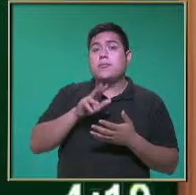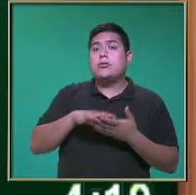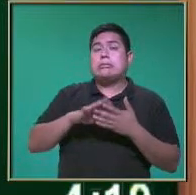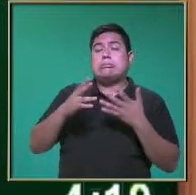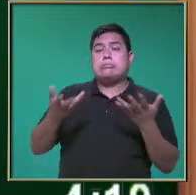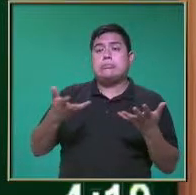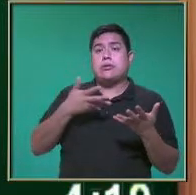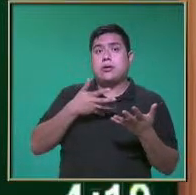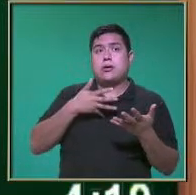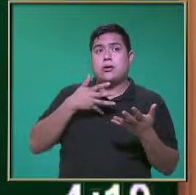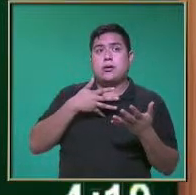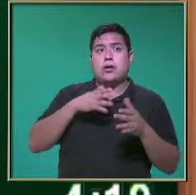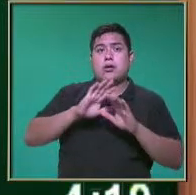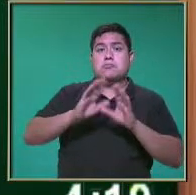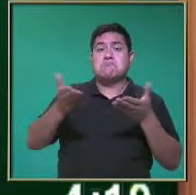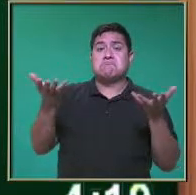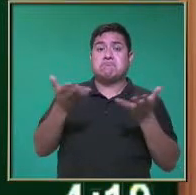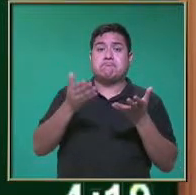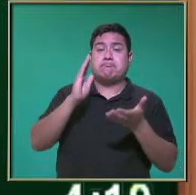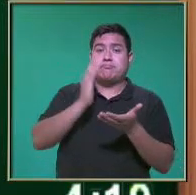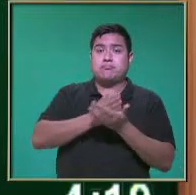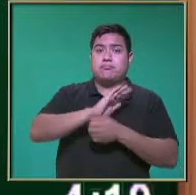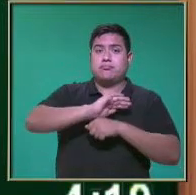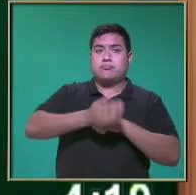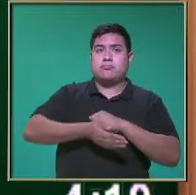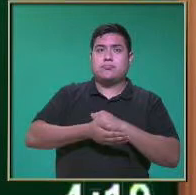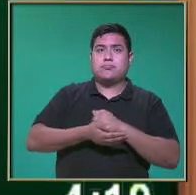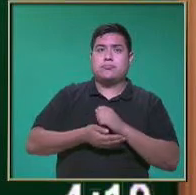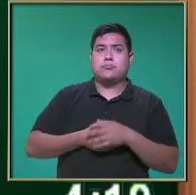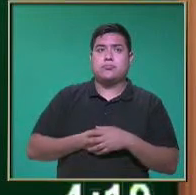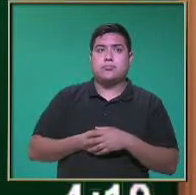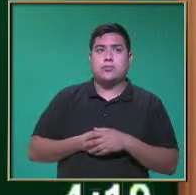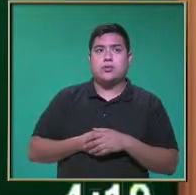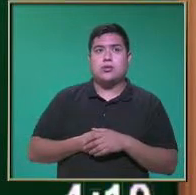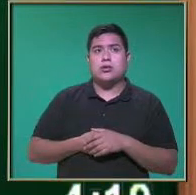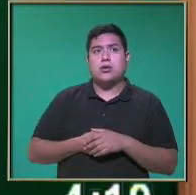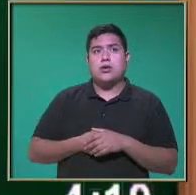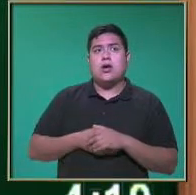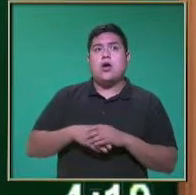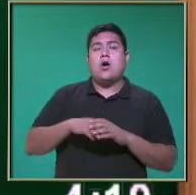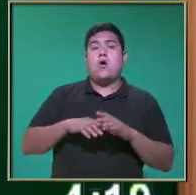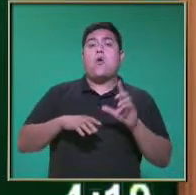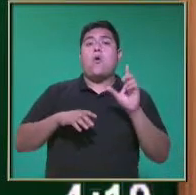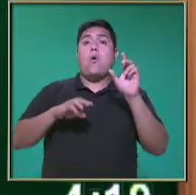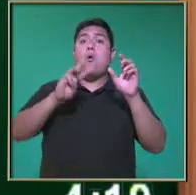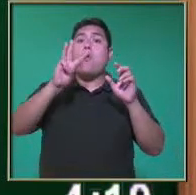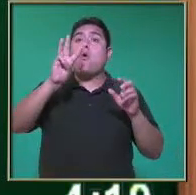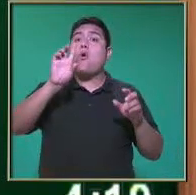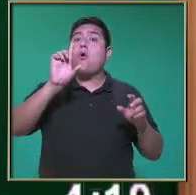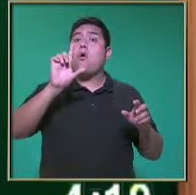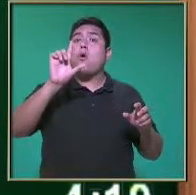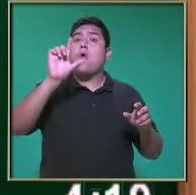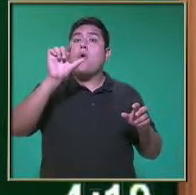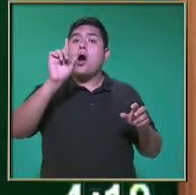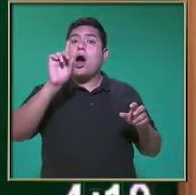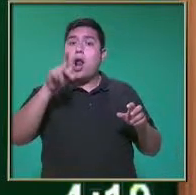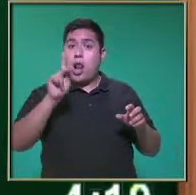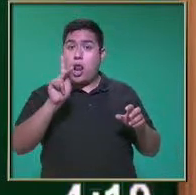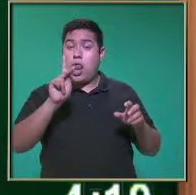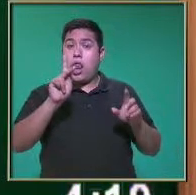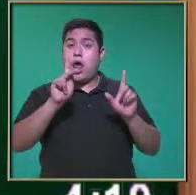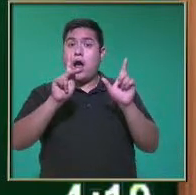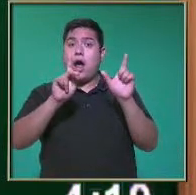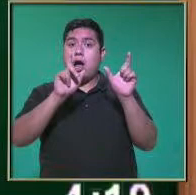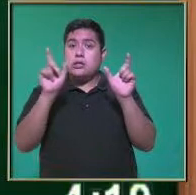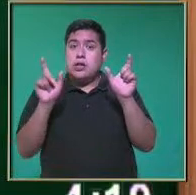tense, interrupted actions, acciones interrumpidas, walked, caminó. Y enfrente, en pasado continuo, que